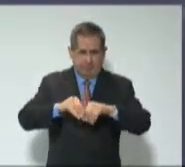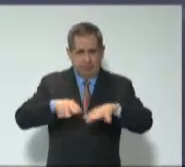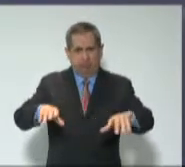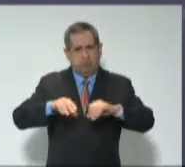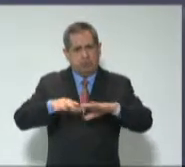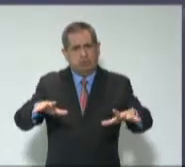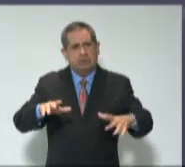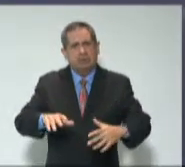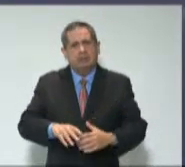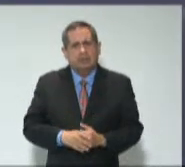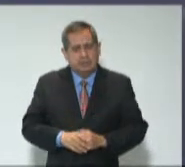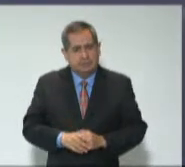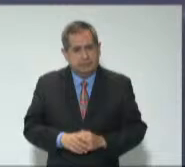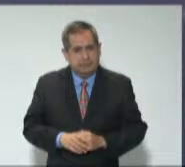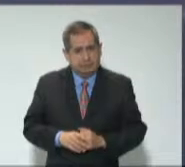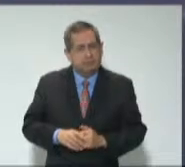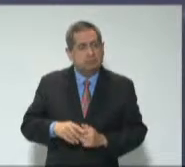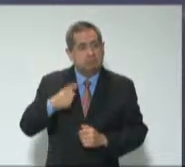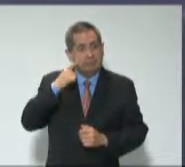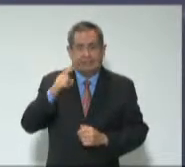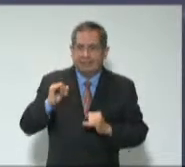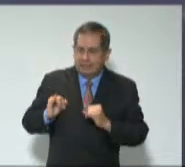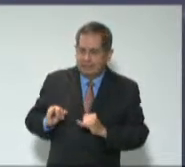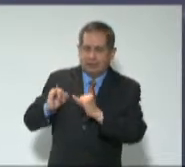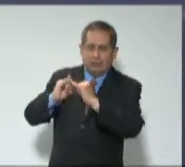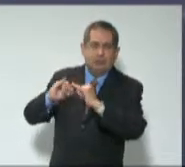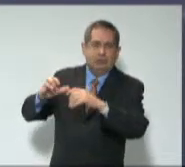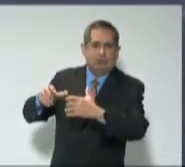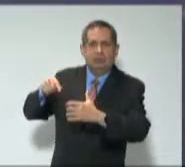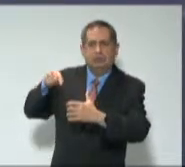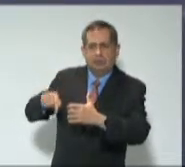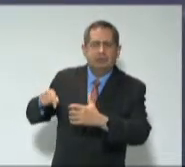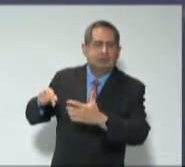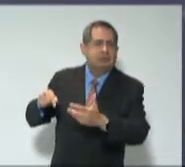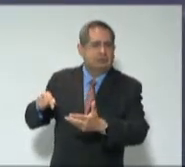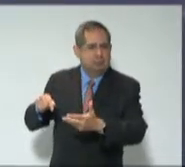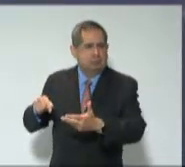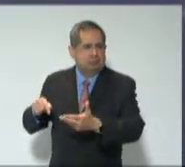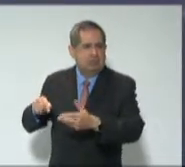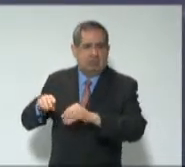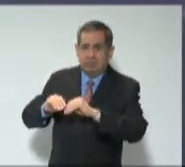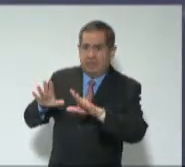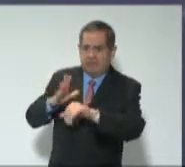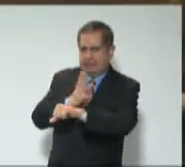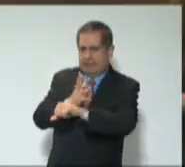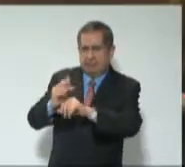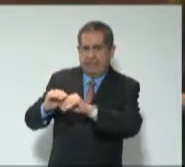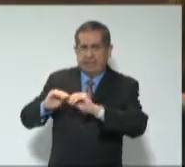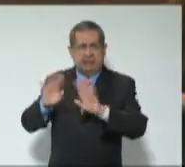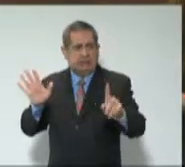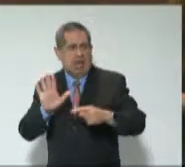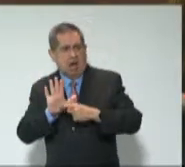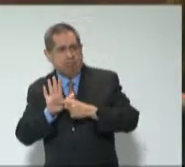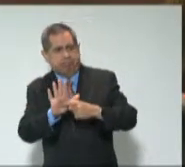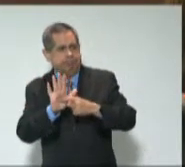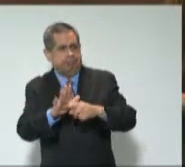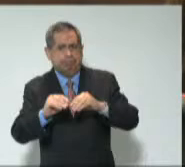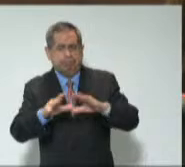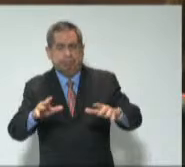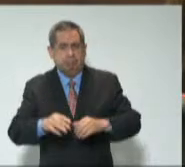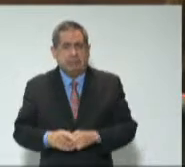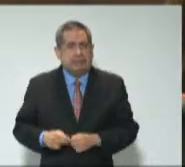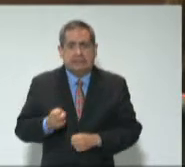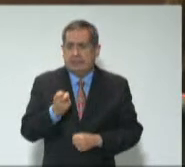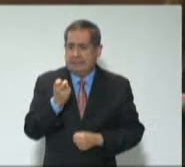información y que las instituciones por consecuencia tengan mayor transparencia para nosotros